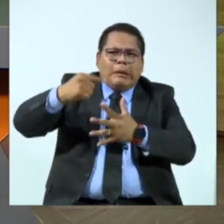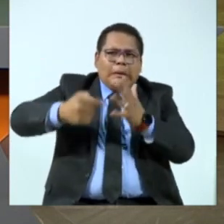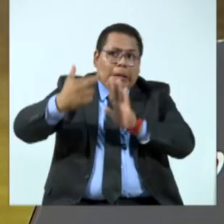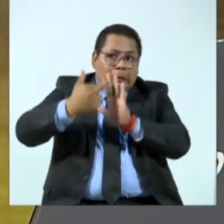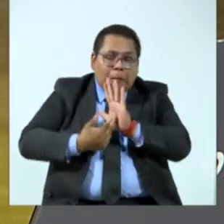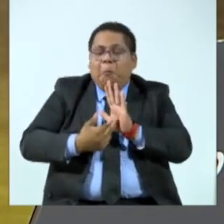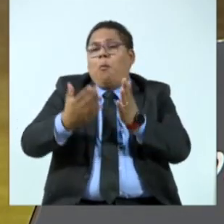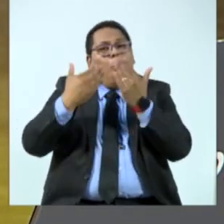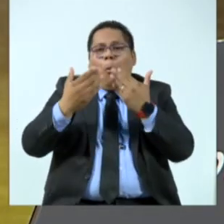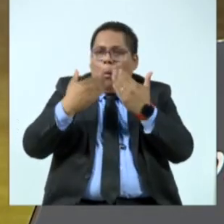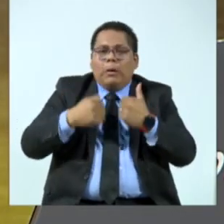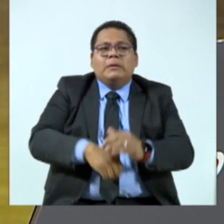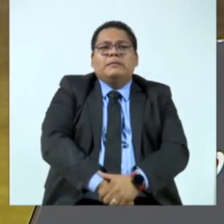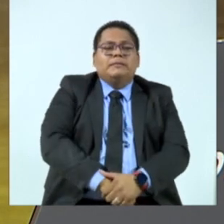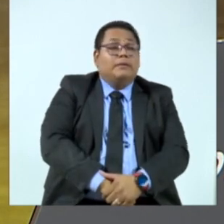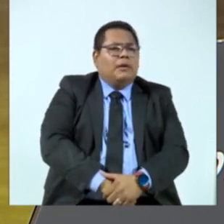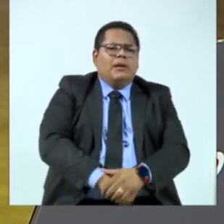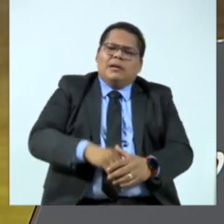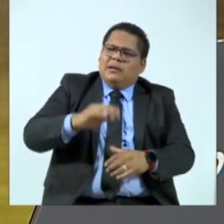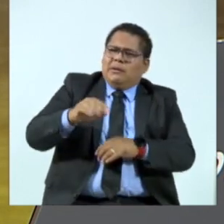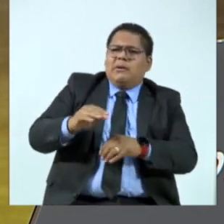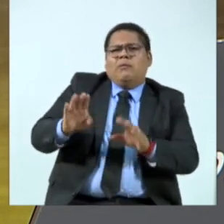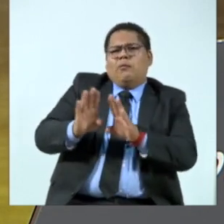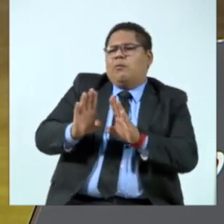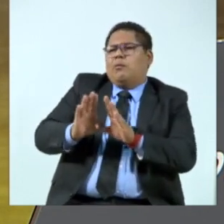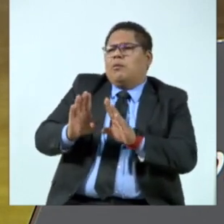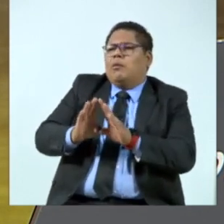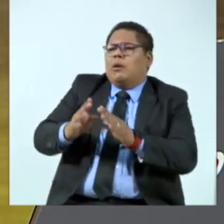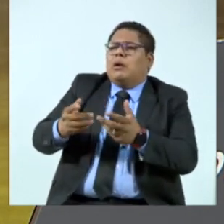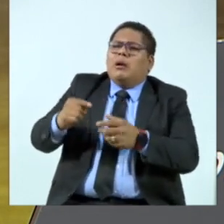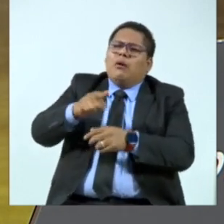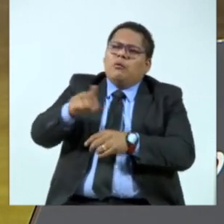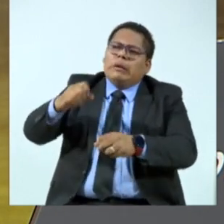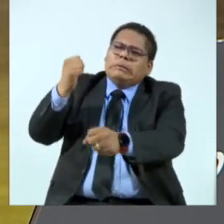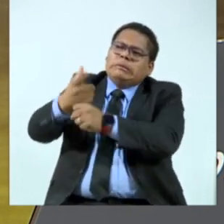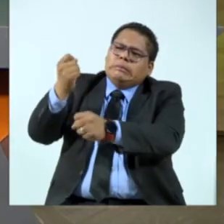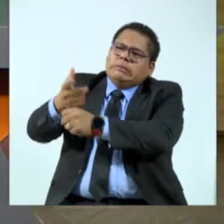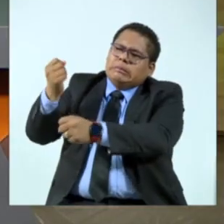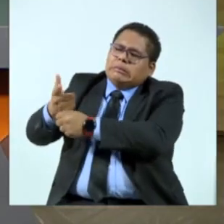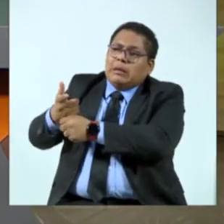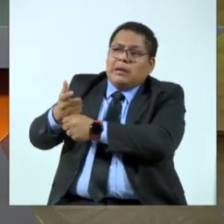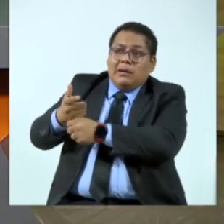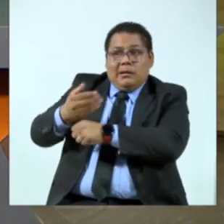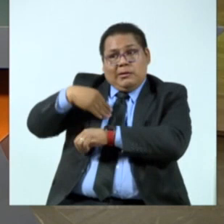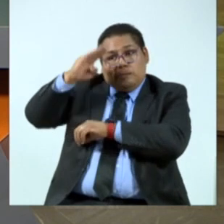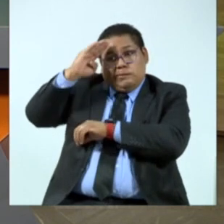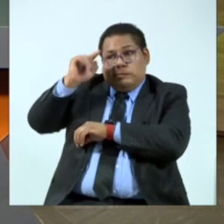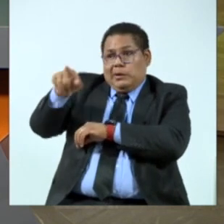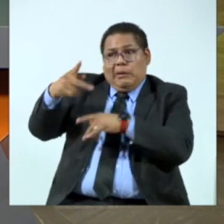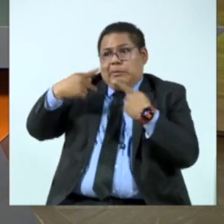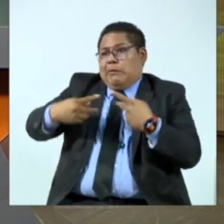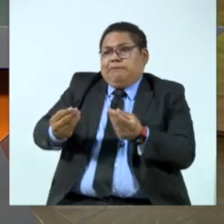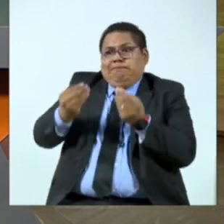Severo cómo uno preguntaría cómo le hicieron para detectar porque yo me imagino que había decenas de personas que